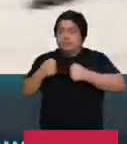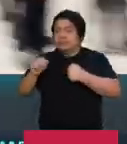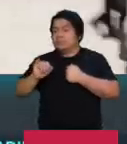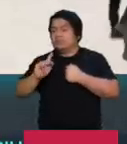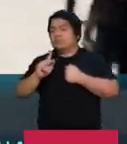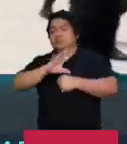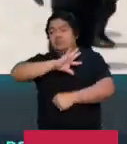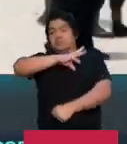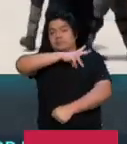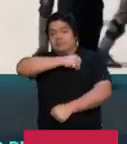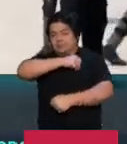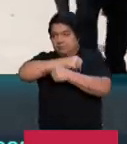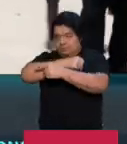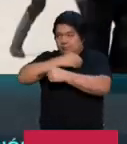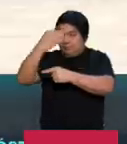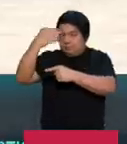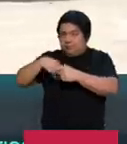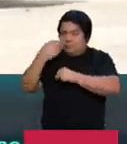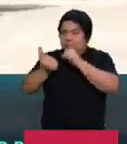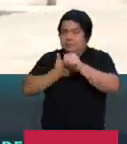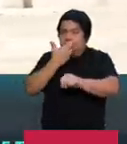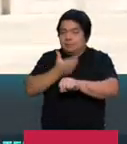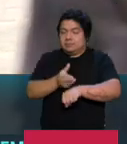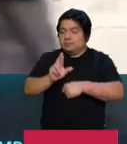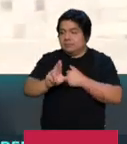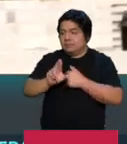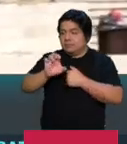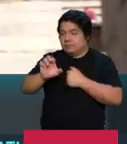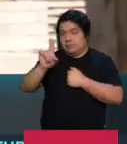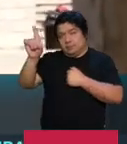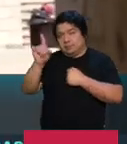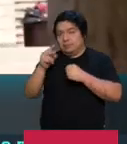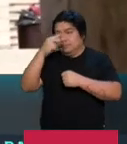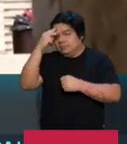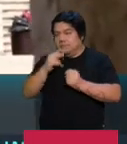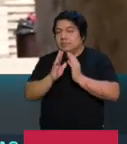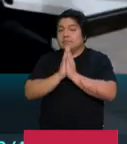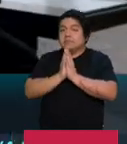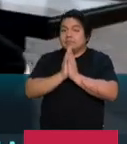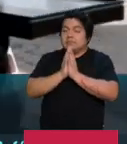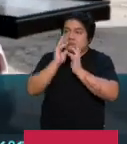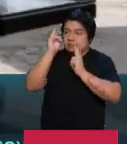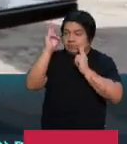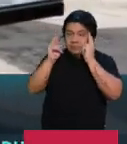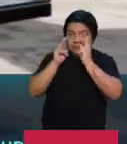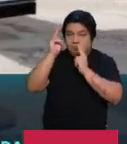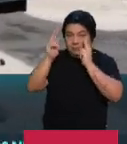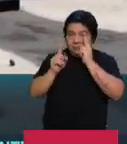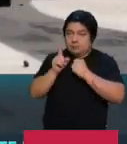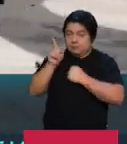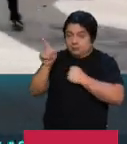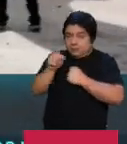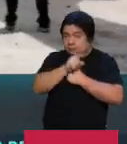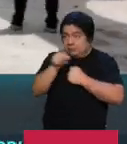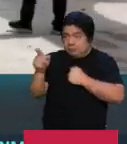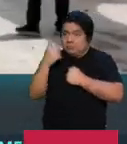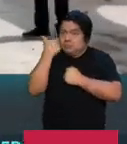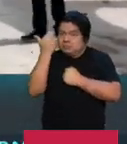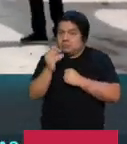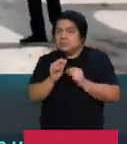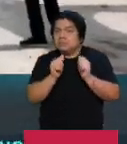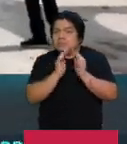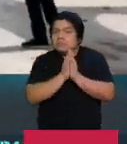población palestina. Pidió a la Secretaría también a las y los connacionales que visiten ese país, que si visitan ese país se